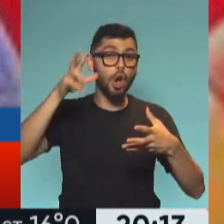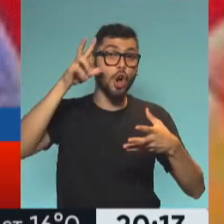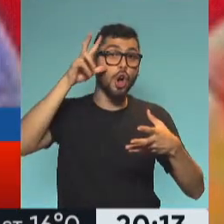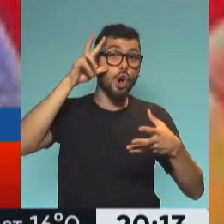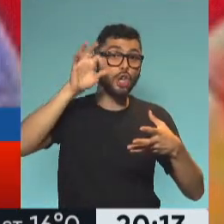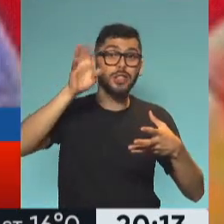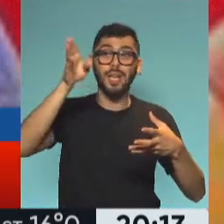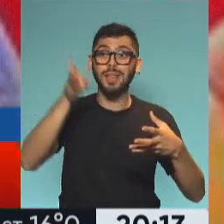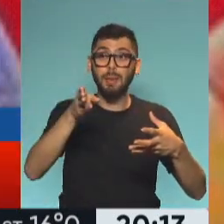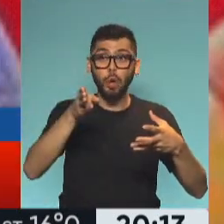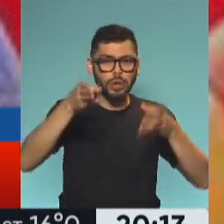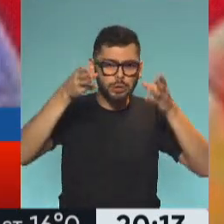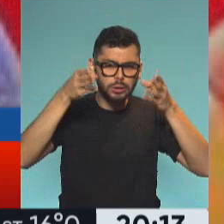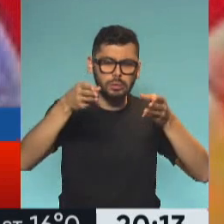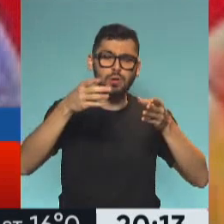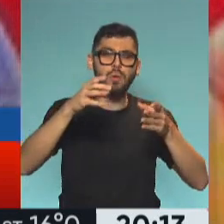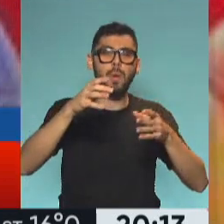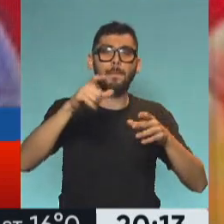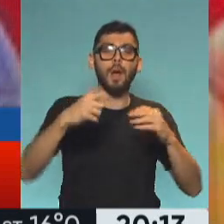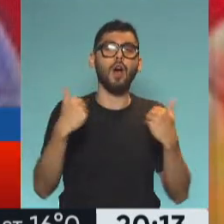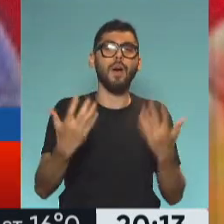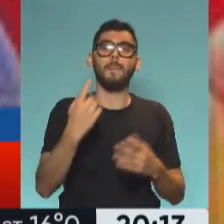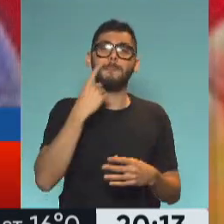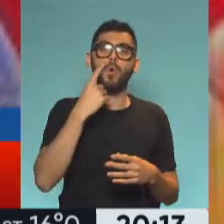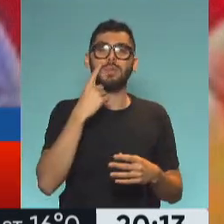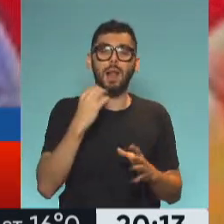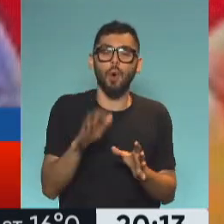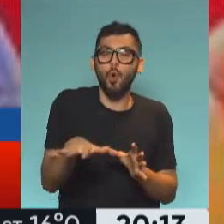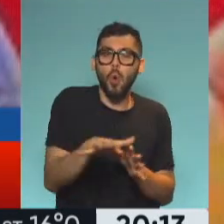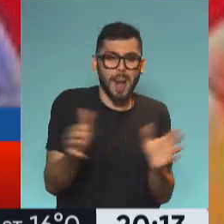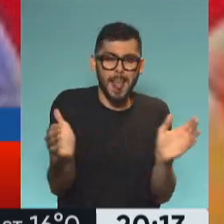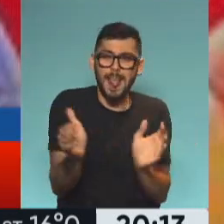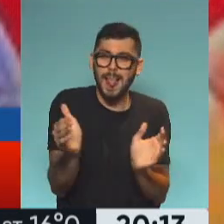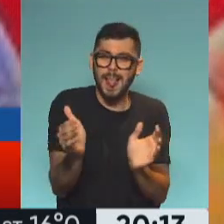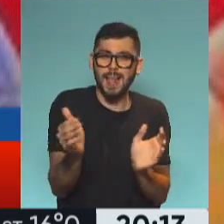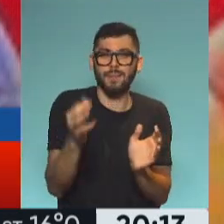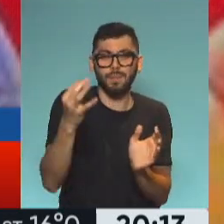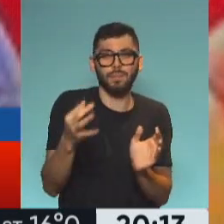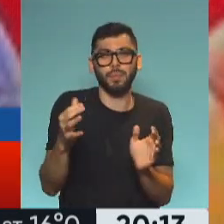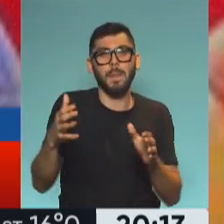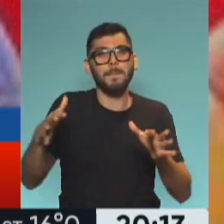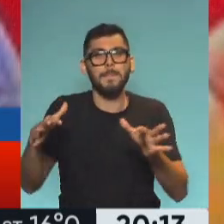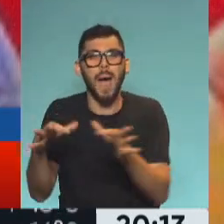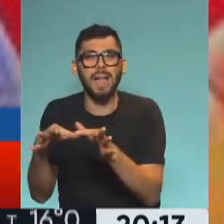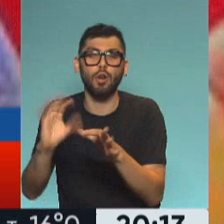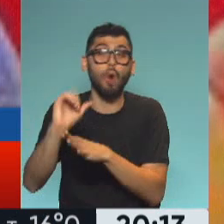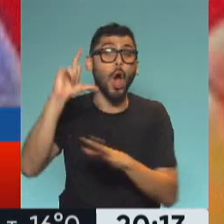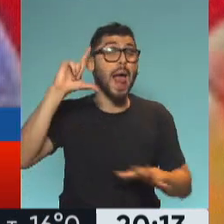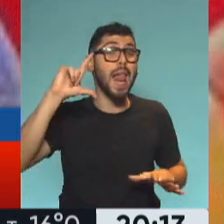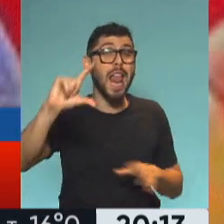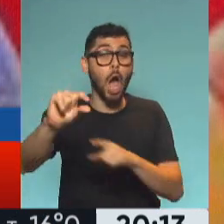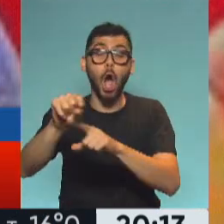candidatos municipales a los candidatos de las pequeñas localidades sobre todo más las más pequeñas y las más alejadas